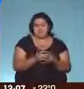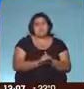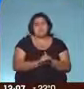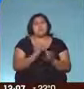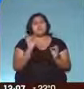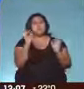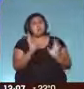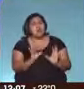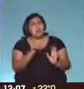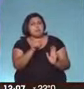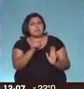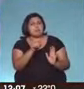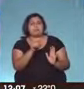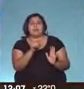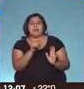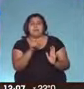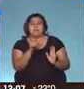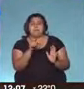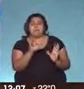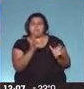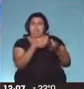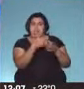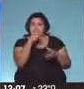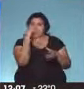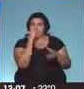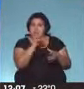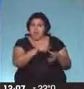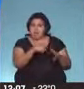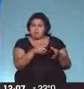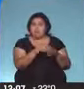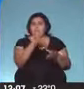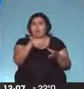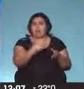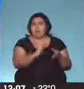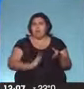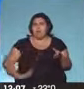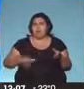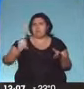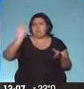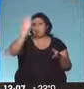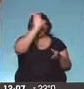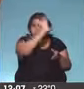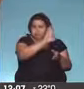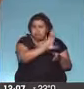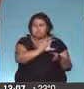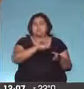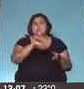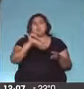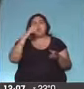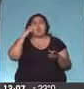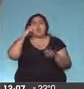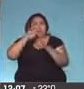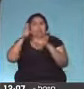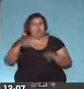solo señalado por el Gabinete Nacional, sino también por los gobernadores, por las diferentes provincias, por el Congreso